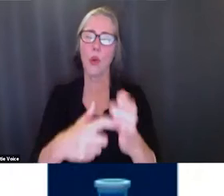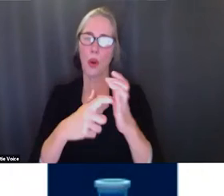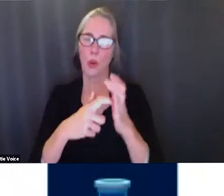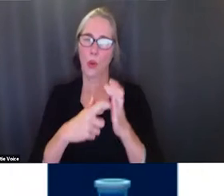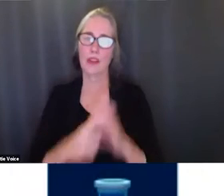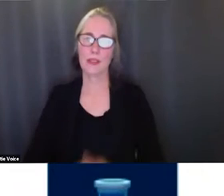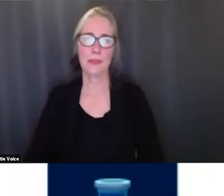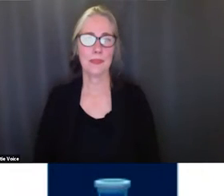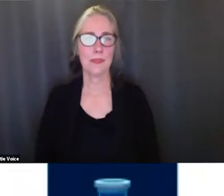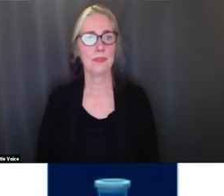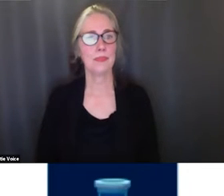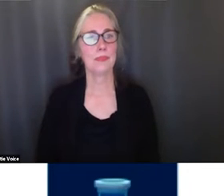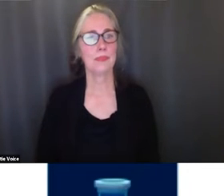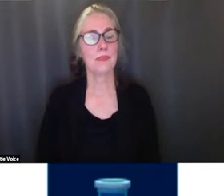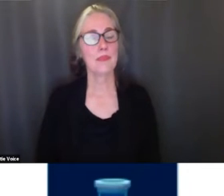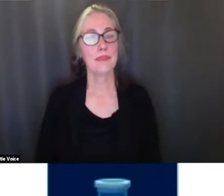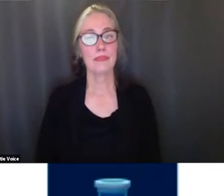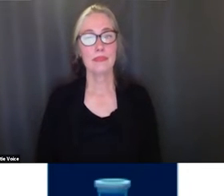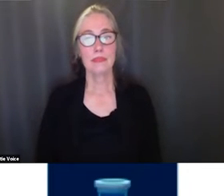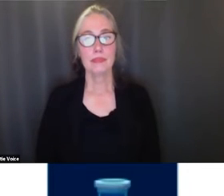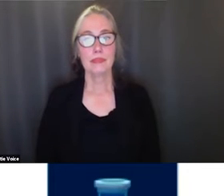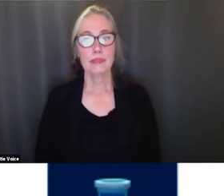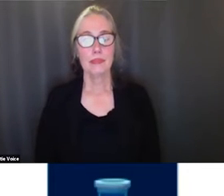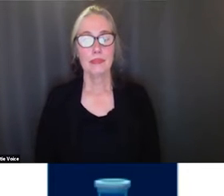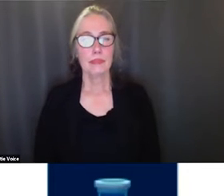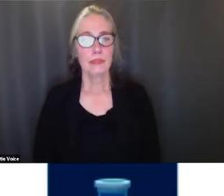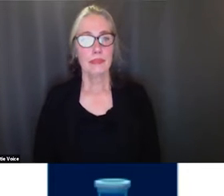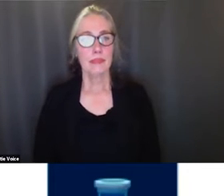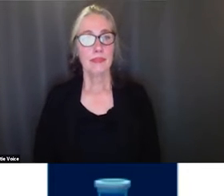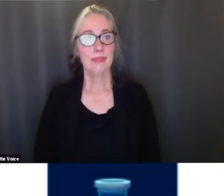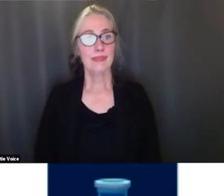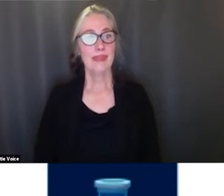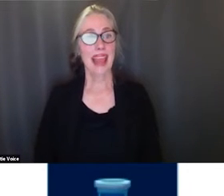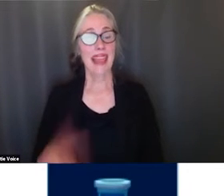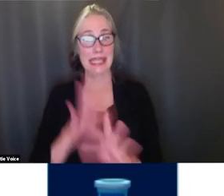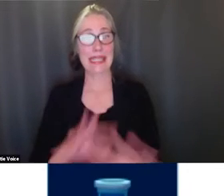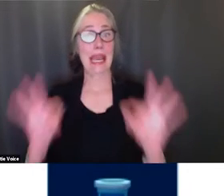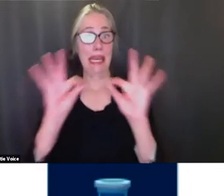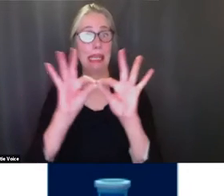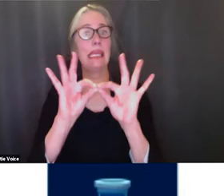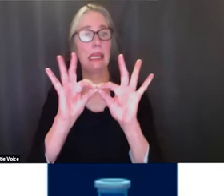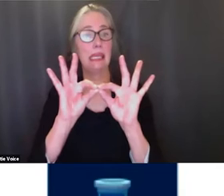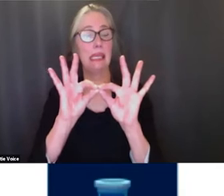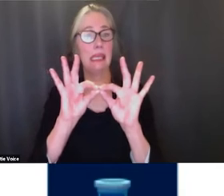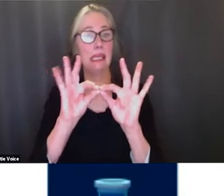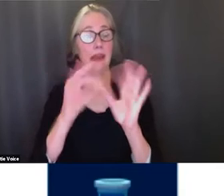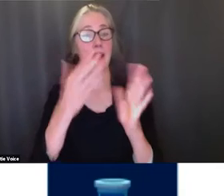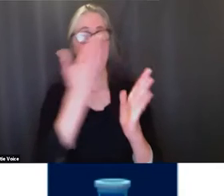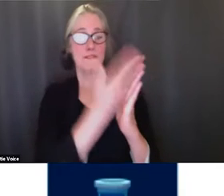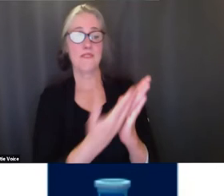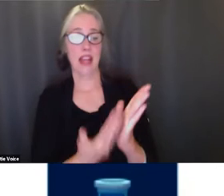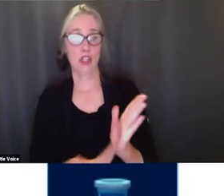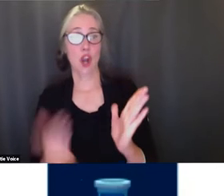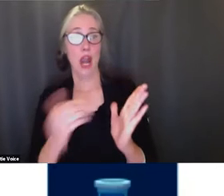Y después tenemos nuestros factores clave de nuevo. La